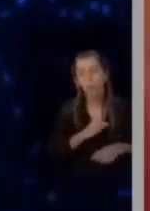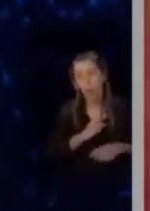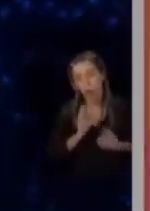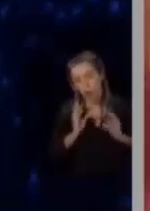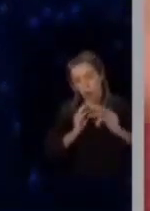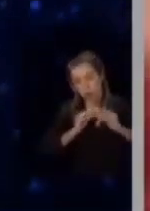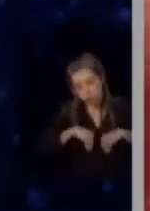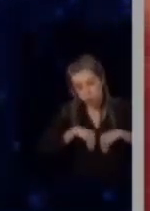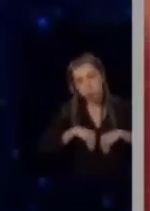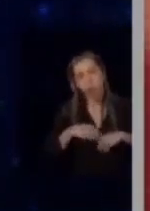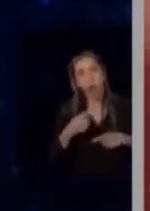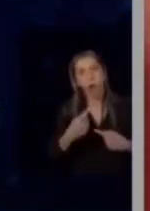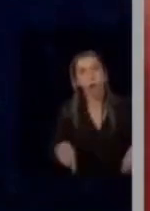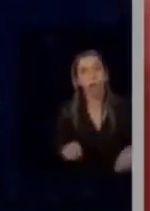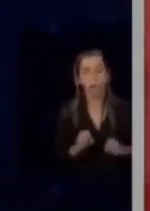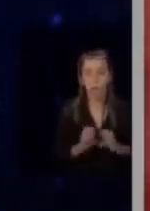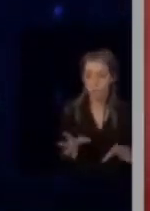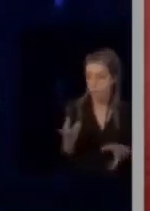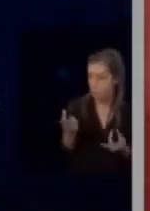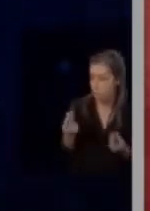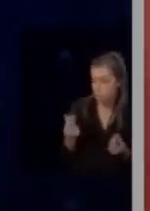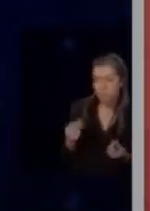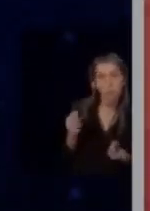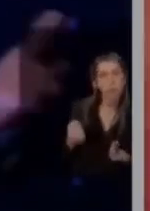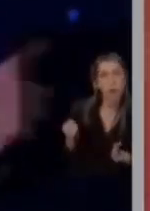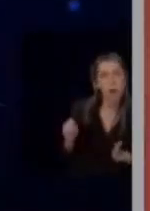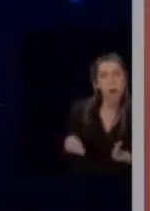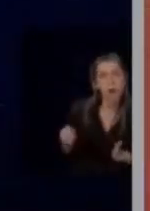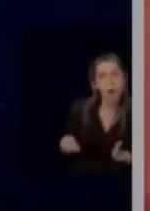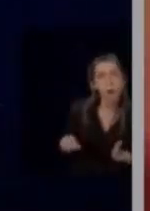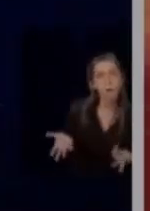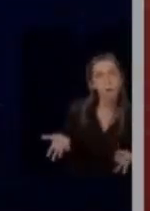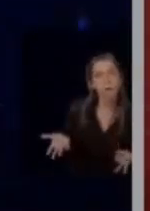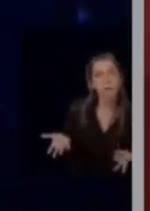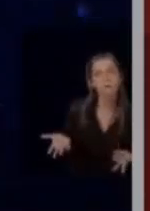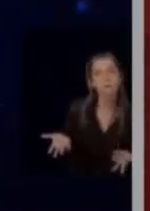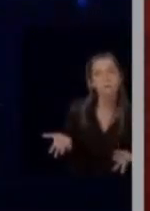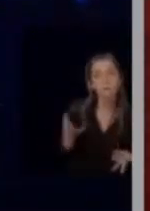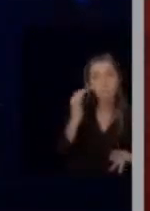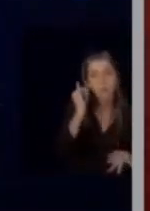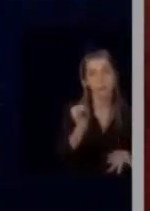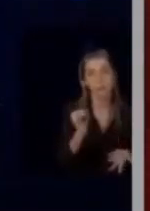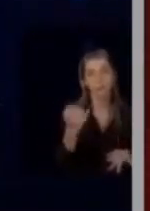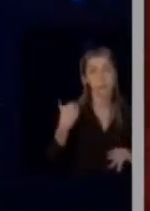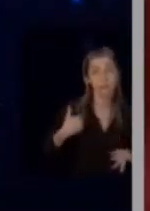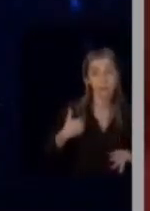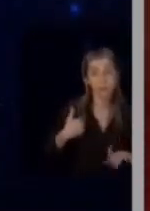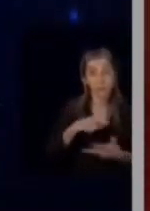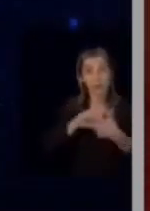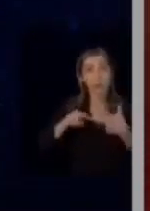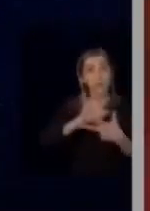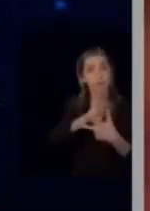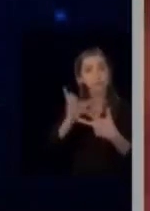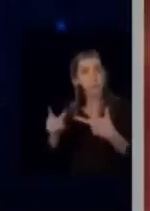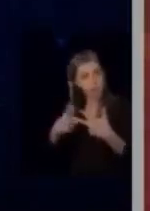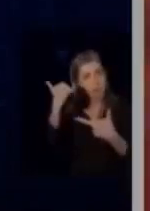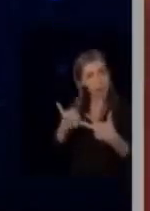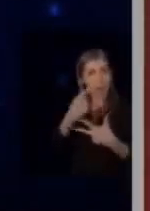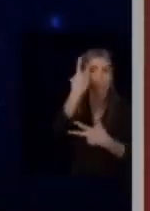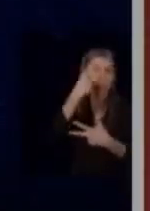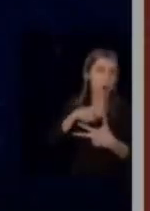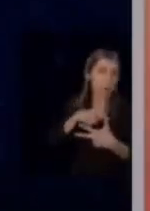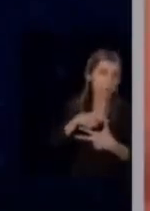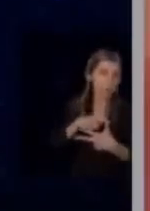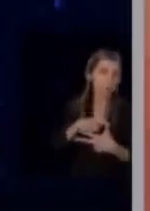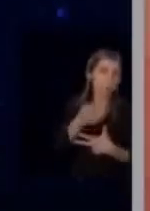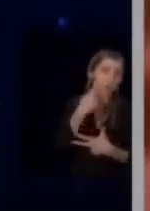que salió bastante indemne. No te digo que salió el ganador porque no sé, no creo que haya ganadores, pero podría haber